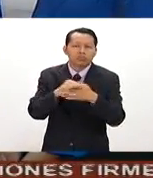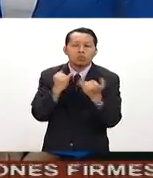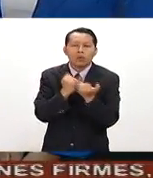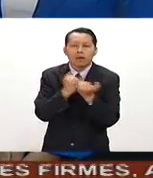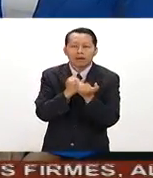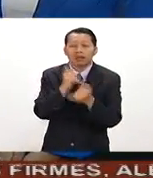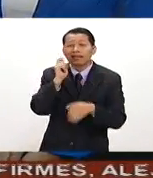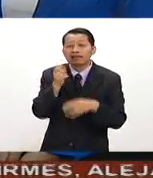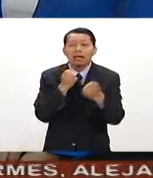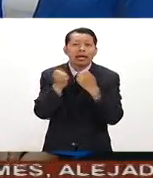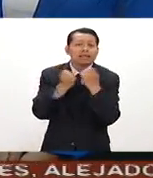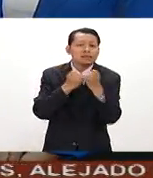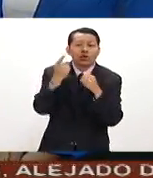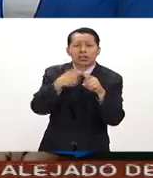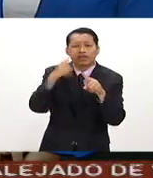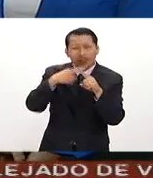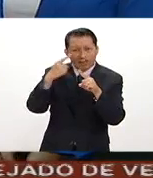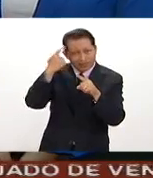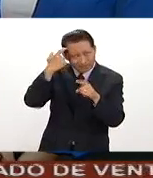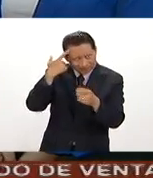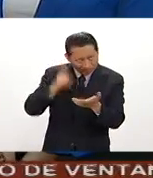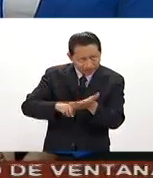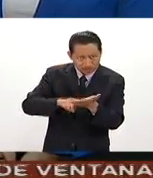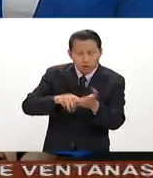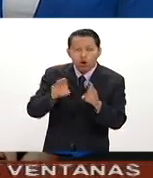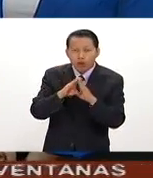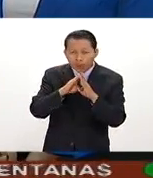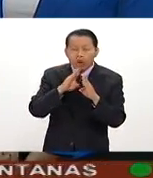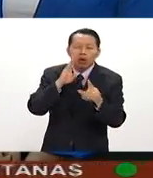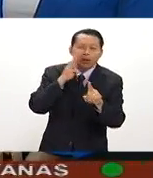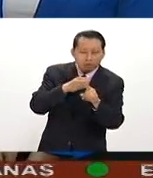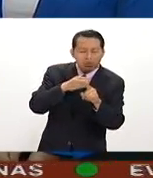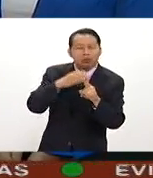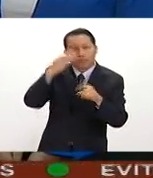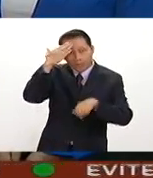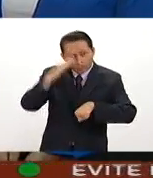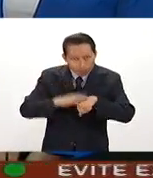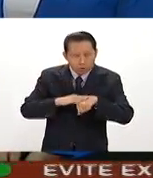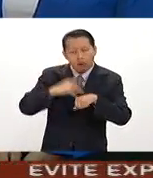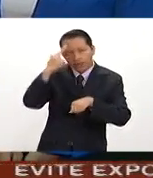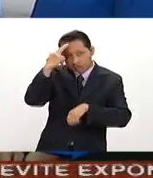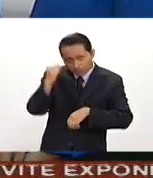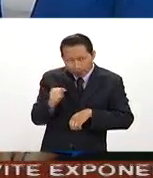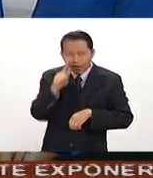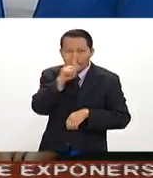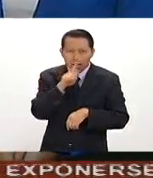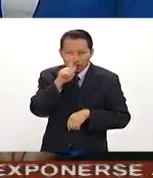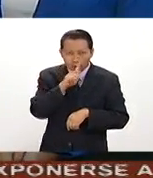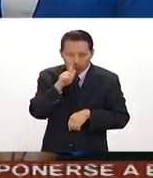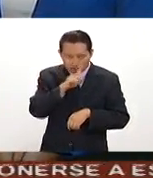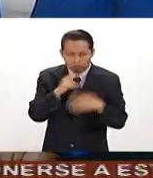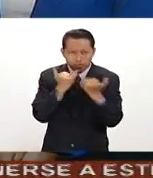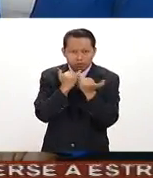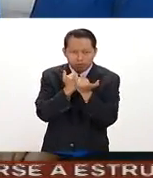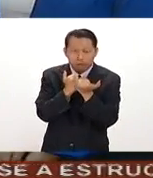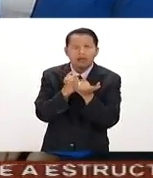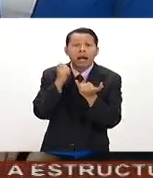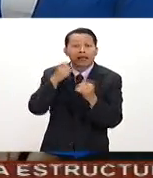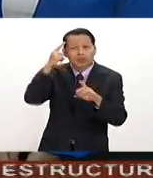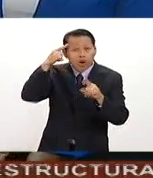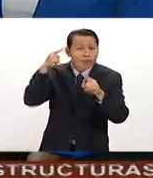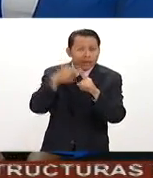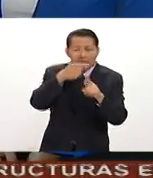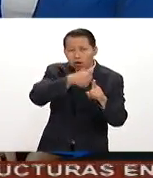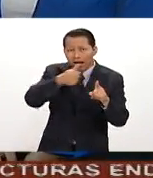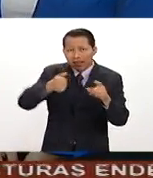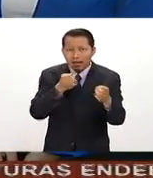Los ejercicios son de diferentes áreas mentales: orientación, memoria, atención, razonamiento, lenguaje. El objetivo de cada ejercicio